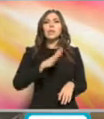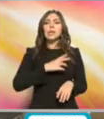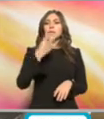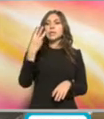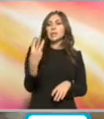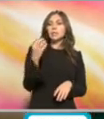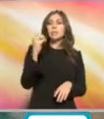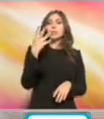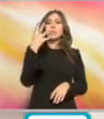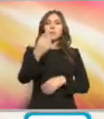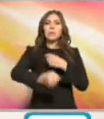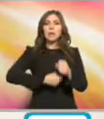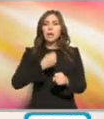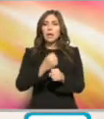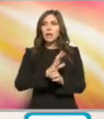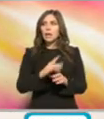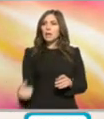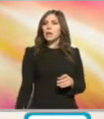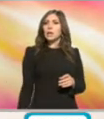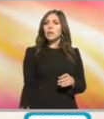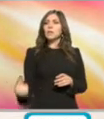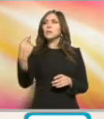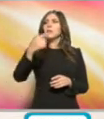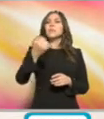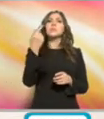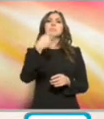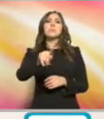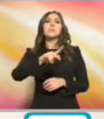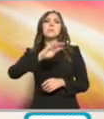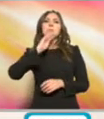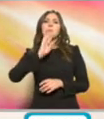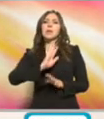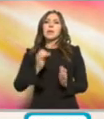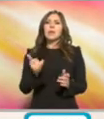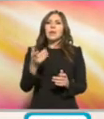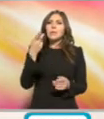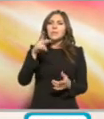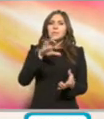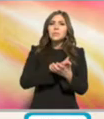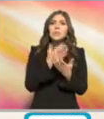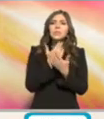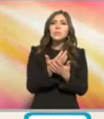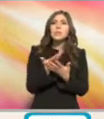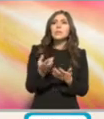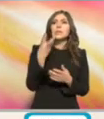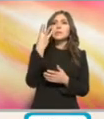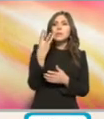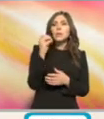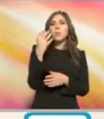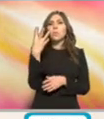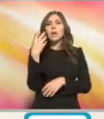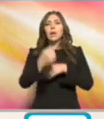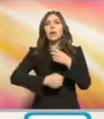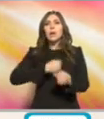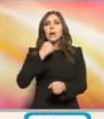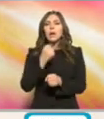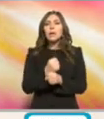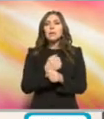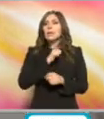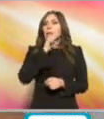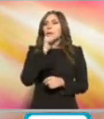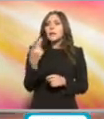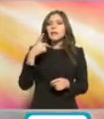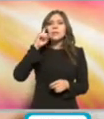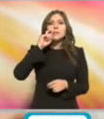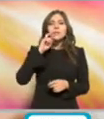4 años y se ha perdido. Y la pareja dice, es que tenemos 3 o 4 años en los que nuestra vida sexual se vino a cero. ¿Y